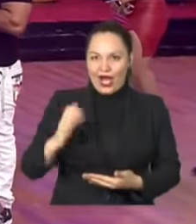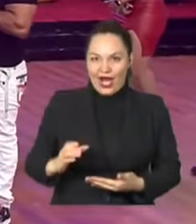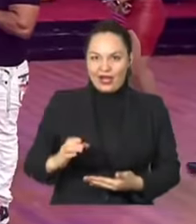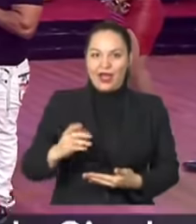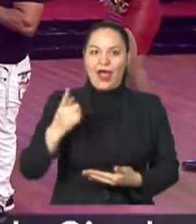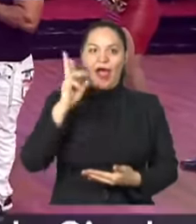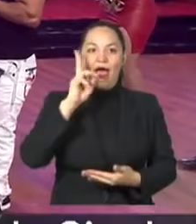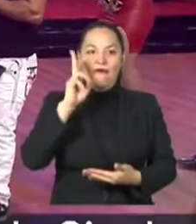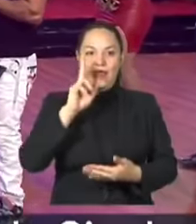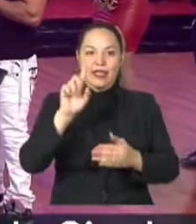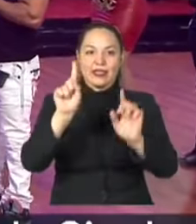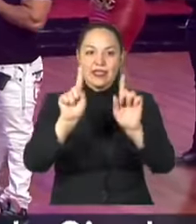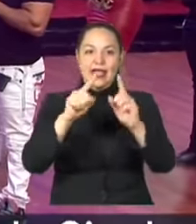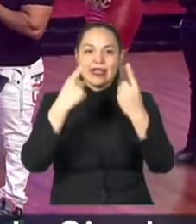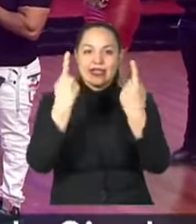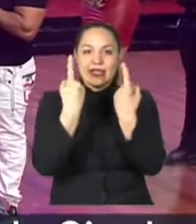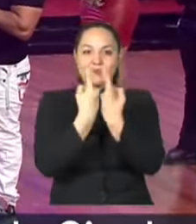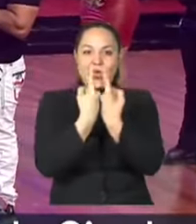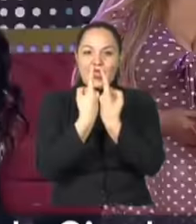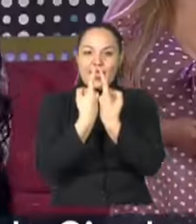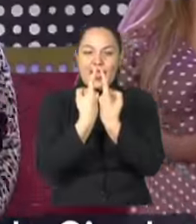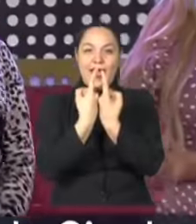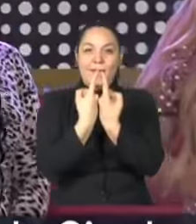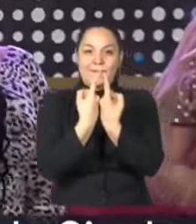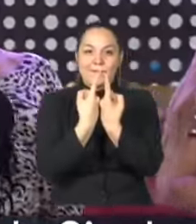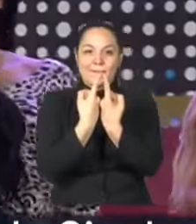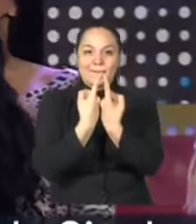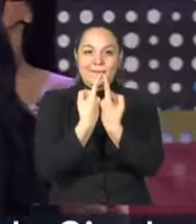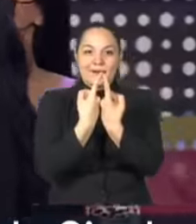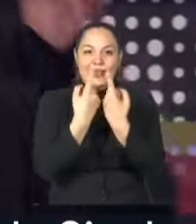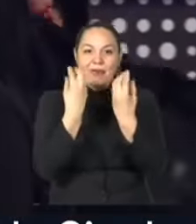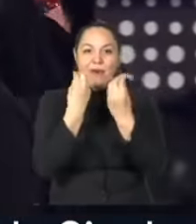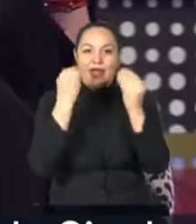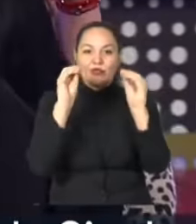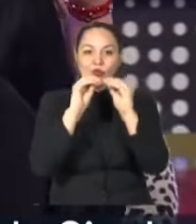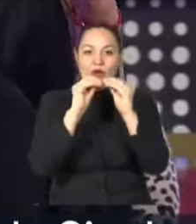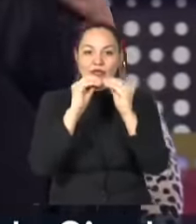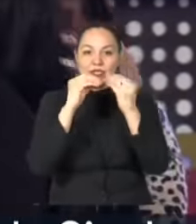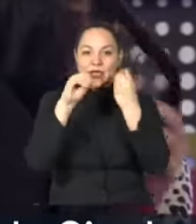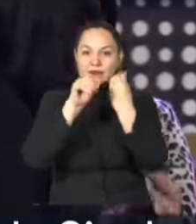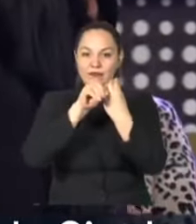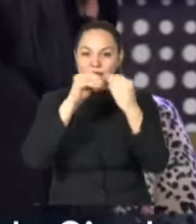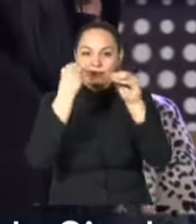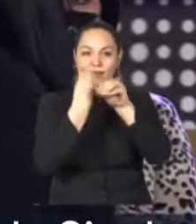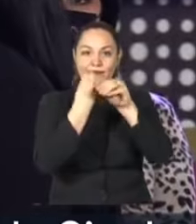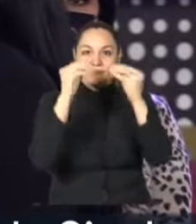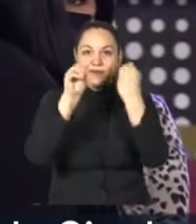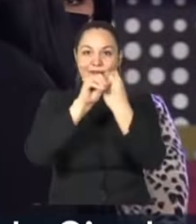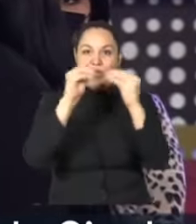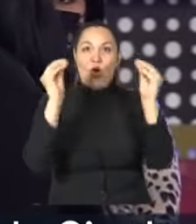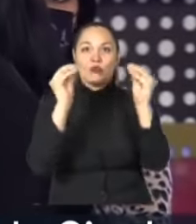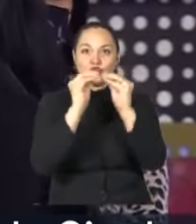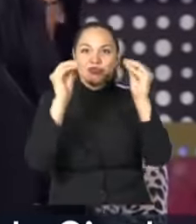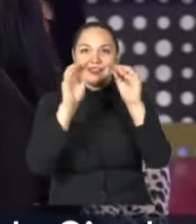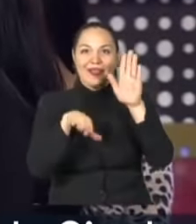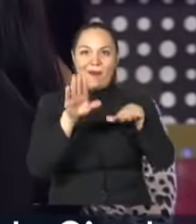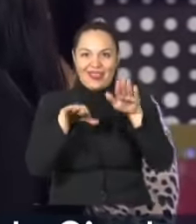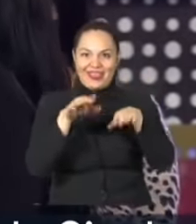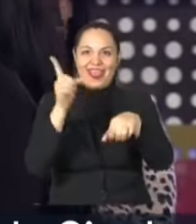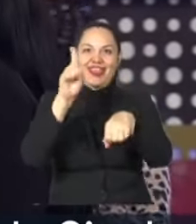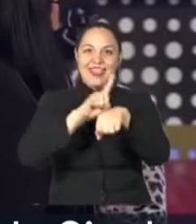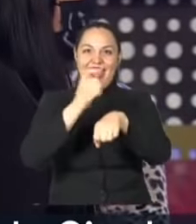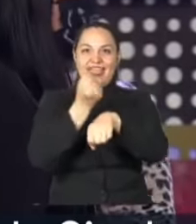con espalda. Y van a girar su cabeza cuando uno vaya diciendo el día de la